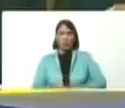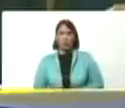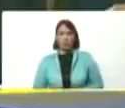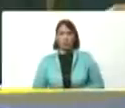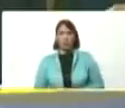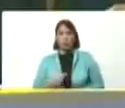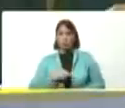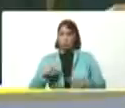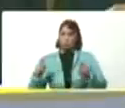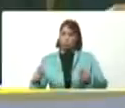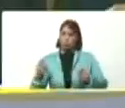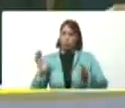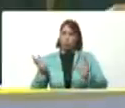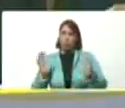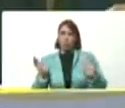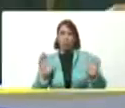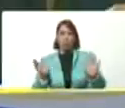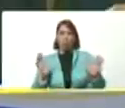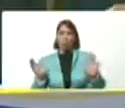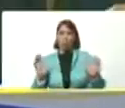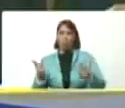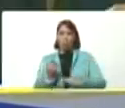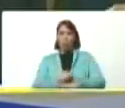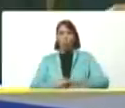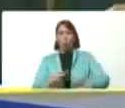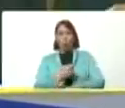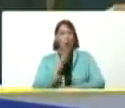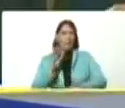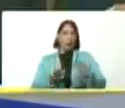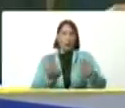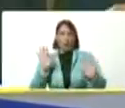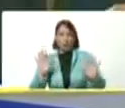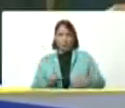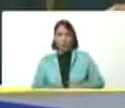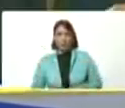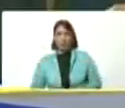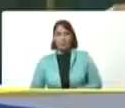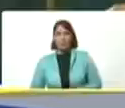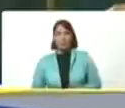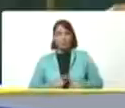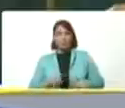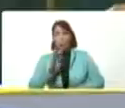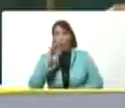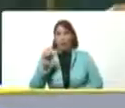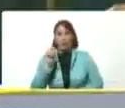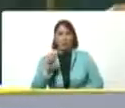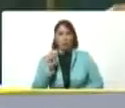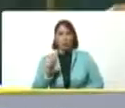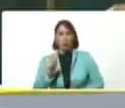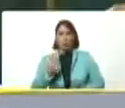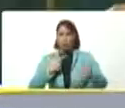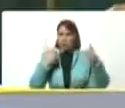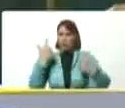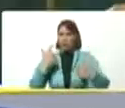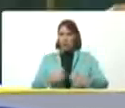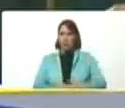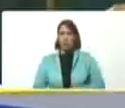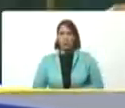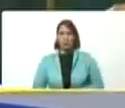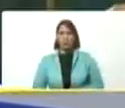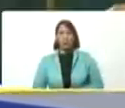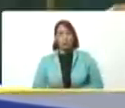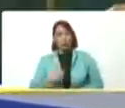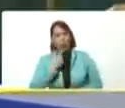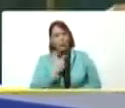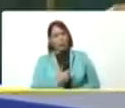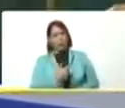Nos sentamos a hablar durante una hora y media aproximadamente. Pero en 40 minutos el comandante Chávez, yo le